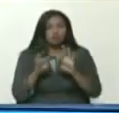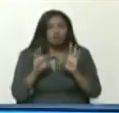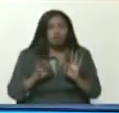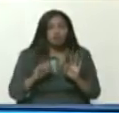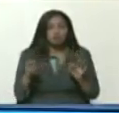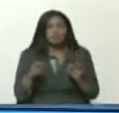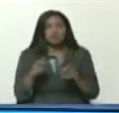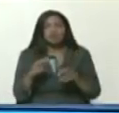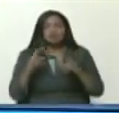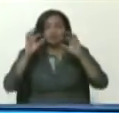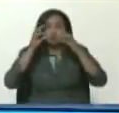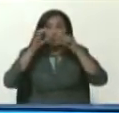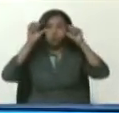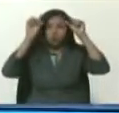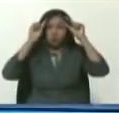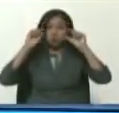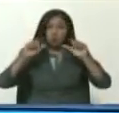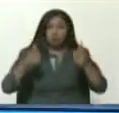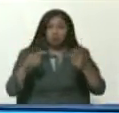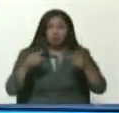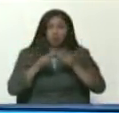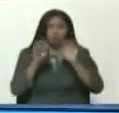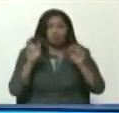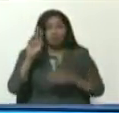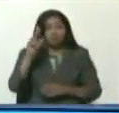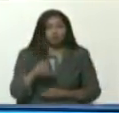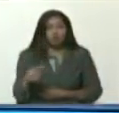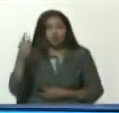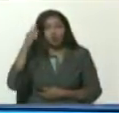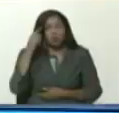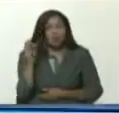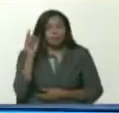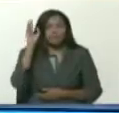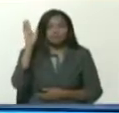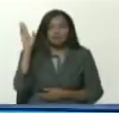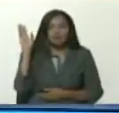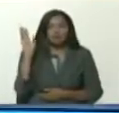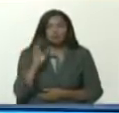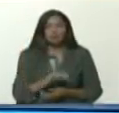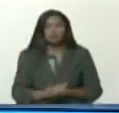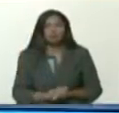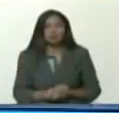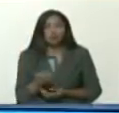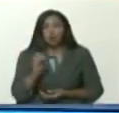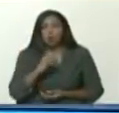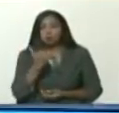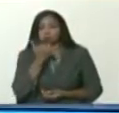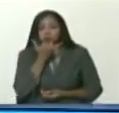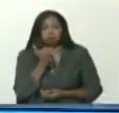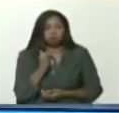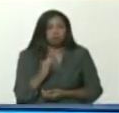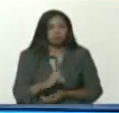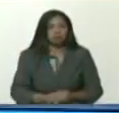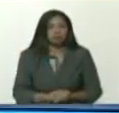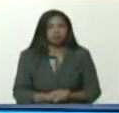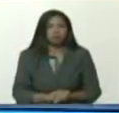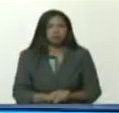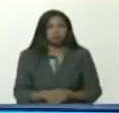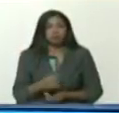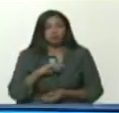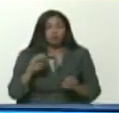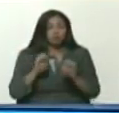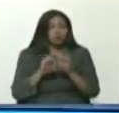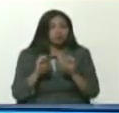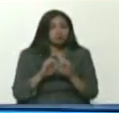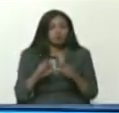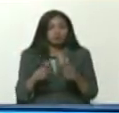Rodríguez, en la iniciativa diaria. O inventamos o erramos. Una educación